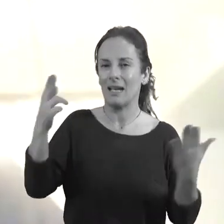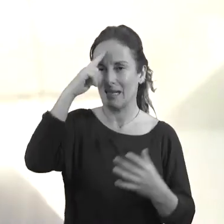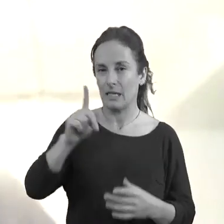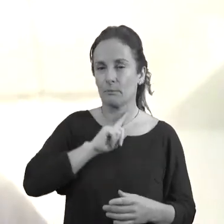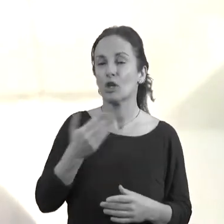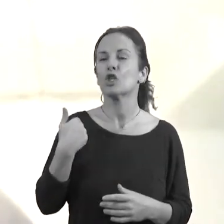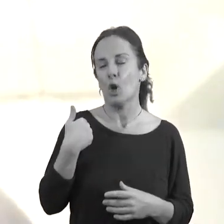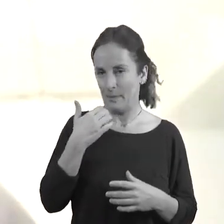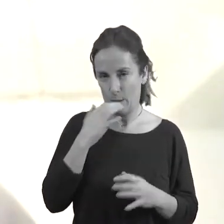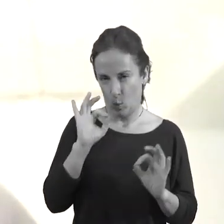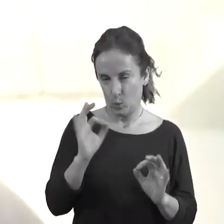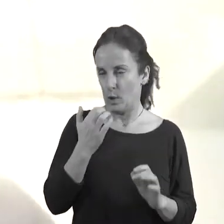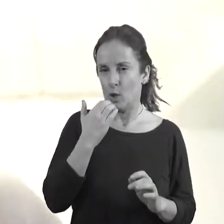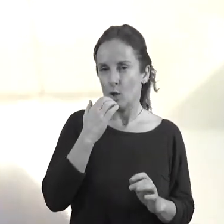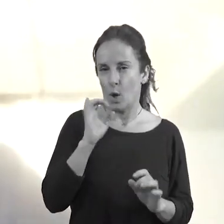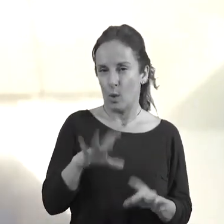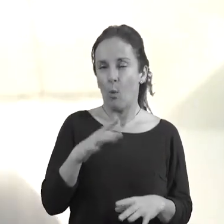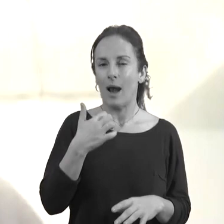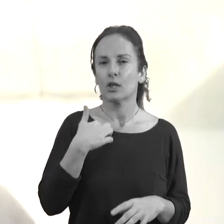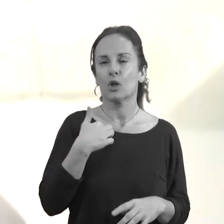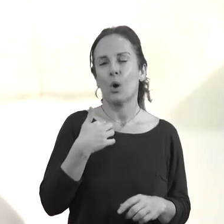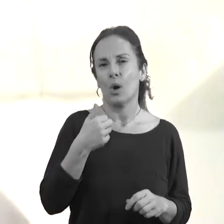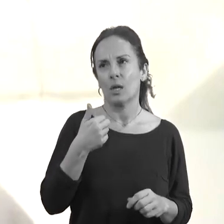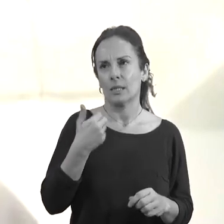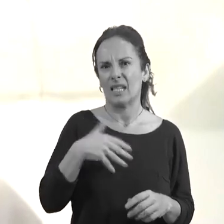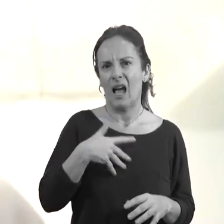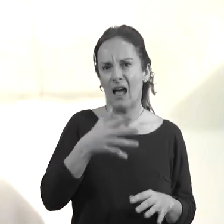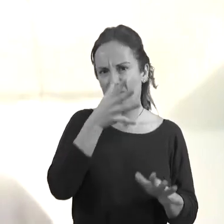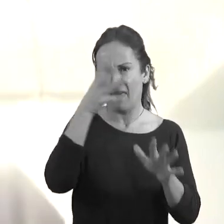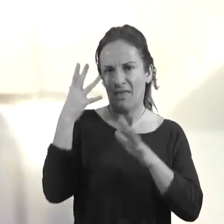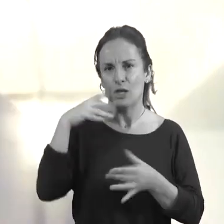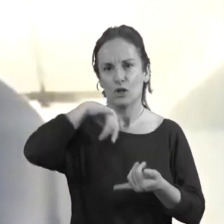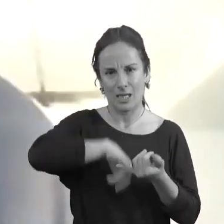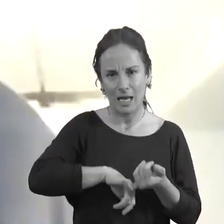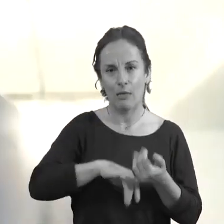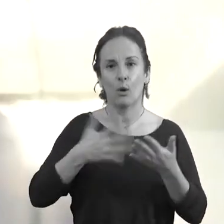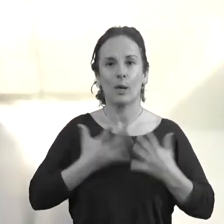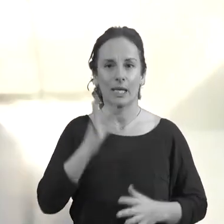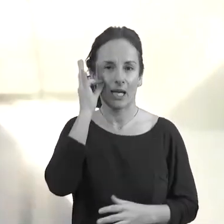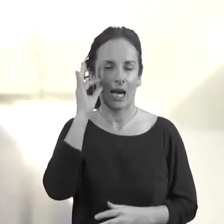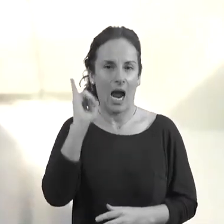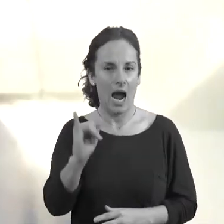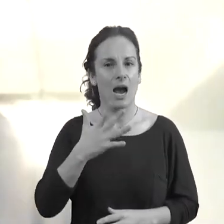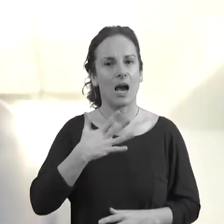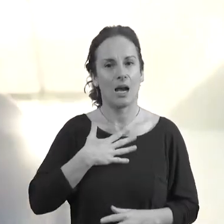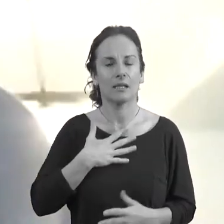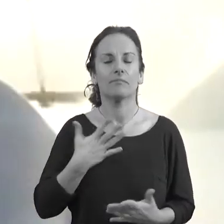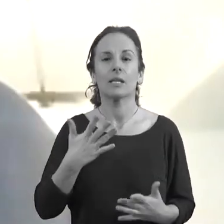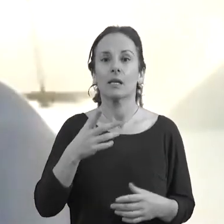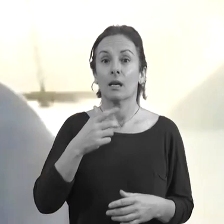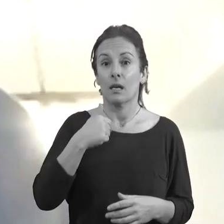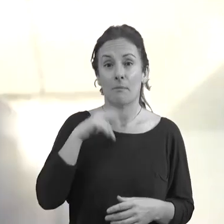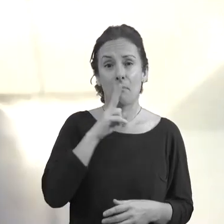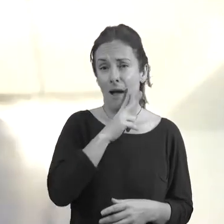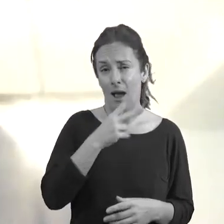una hija de 6 años, que tenemos una relación sólida, ¿no?, en la que mi madre ahora ya no vive, pero la pobre se pasó